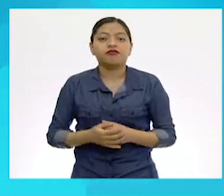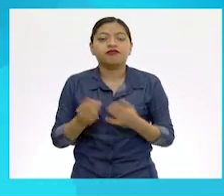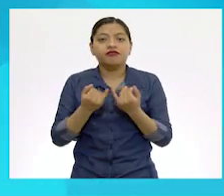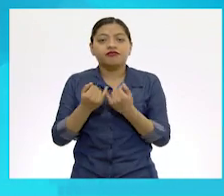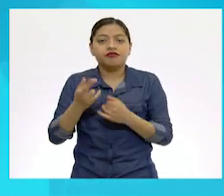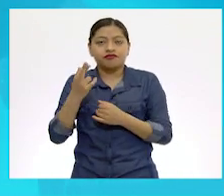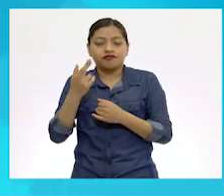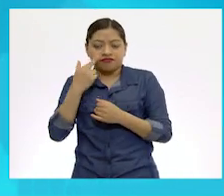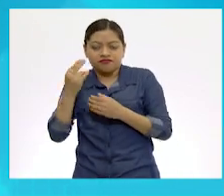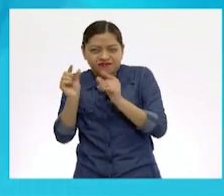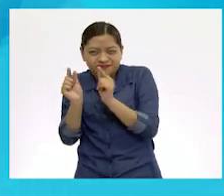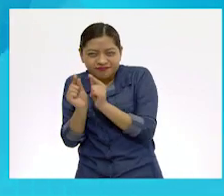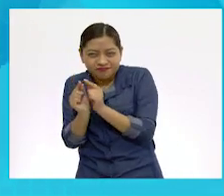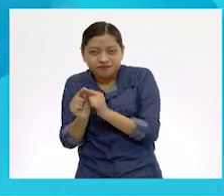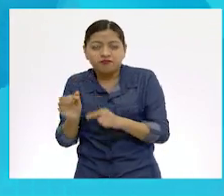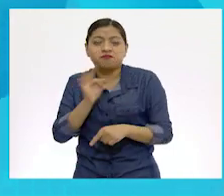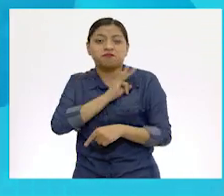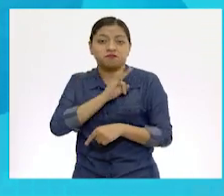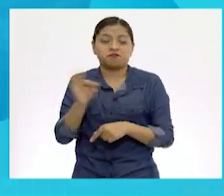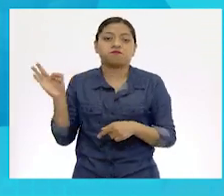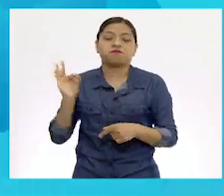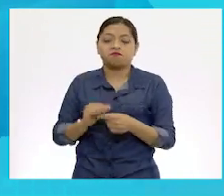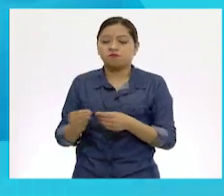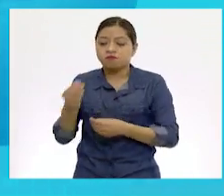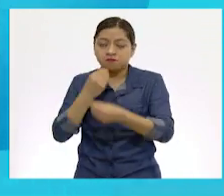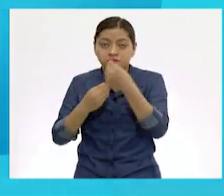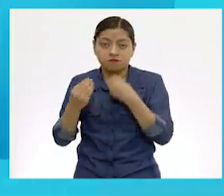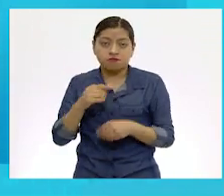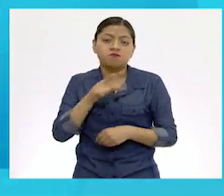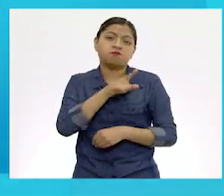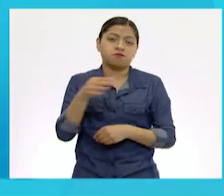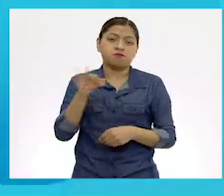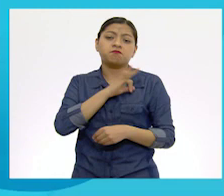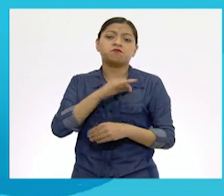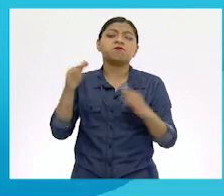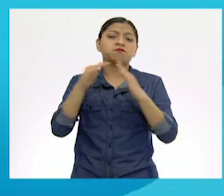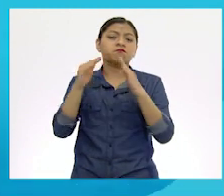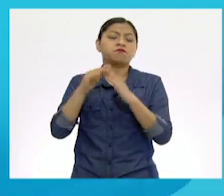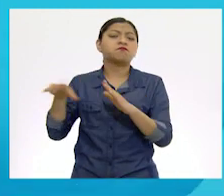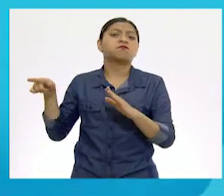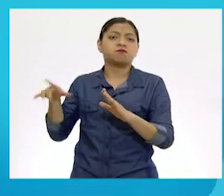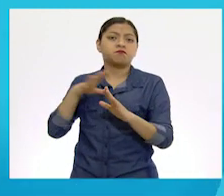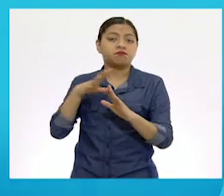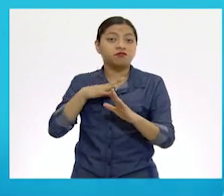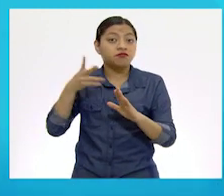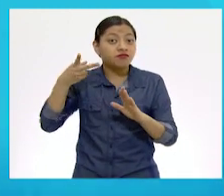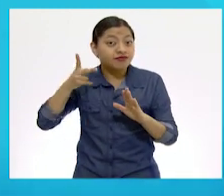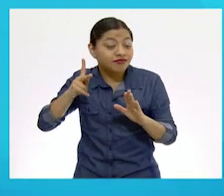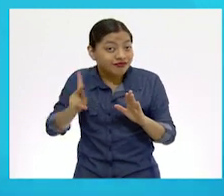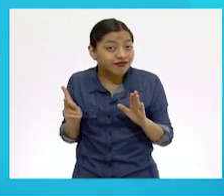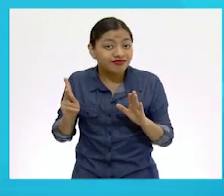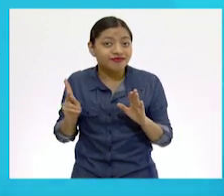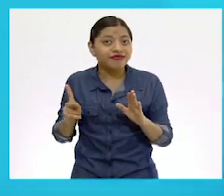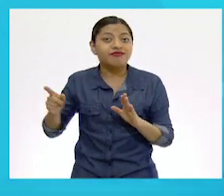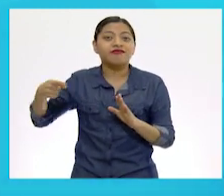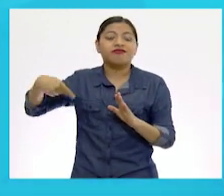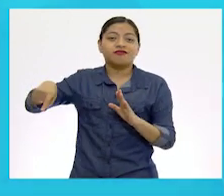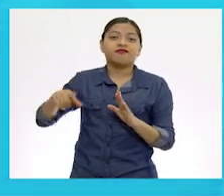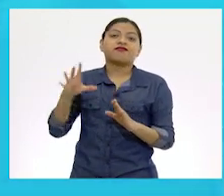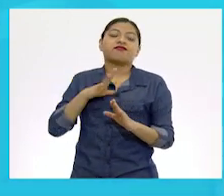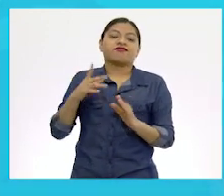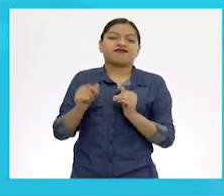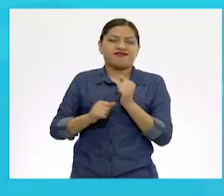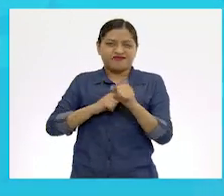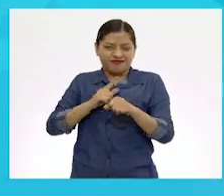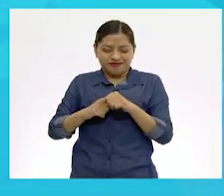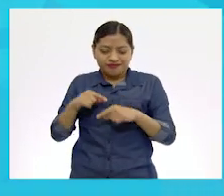de todo, es fácil mantenerlos en cautiverio. Sin embargo, tienen mayores problemas en cuanto a parásitos, y por